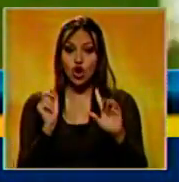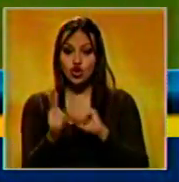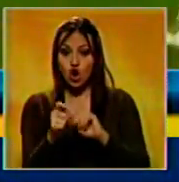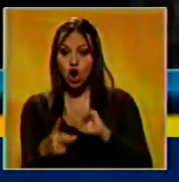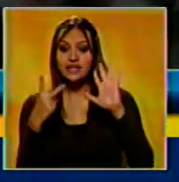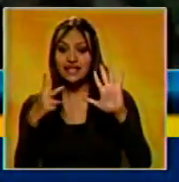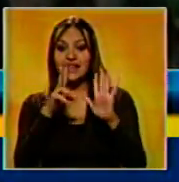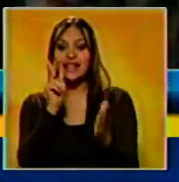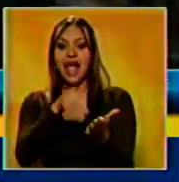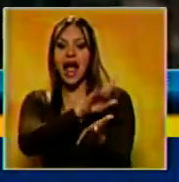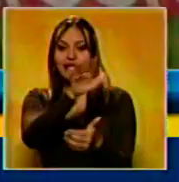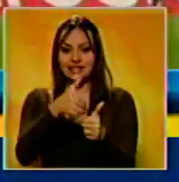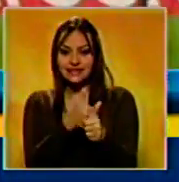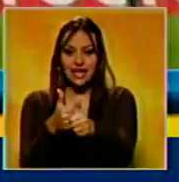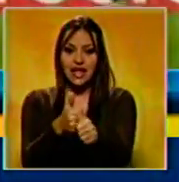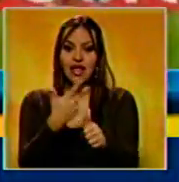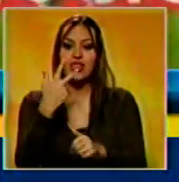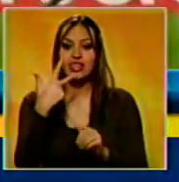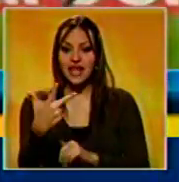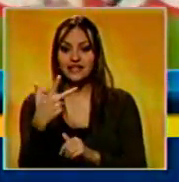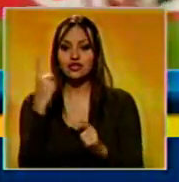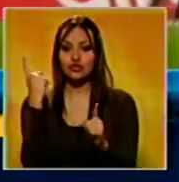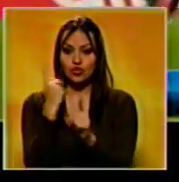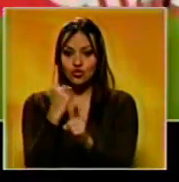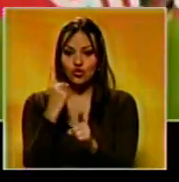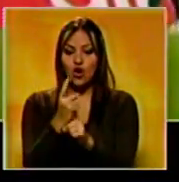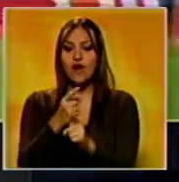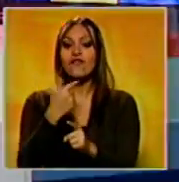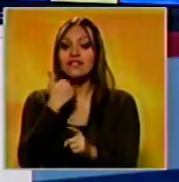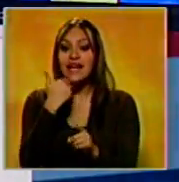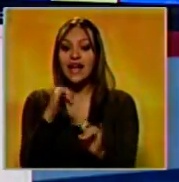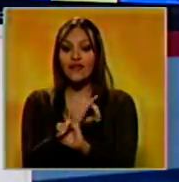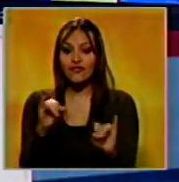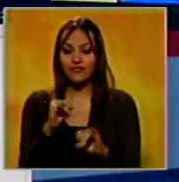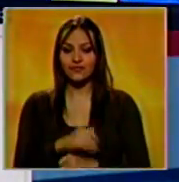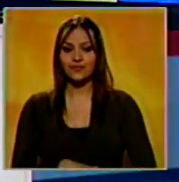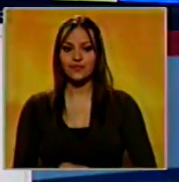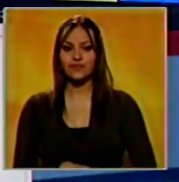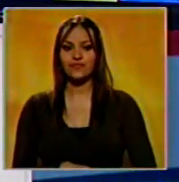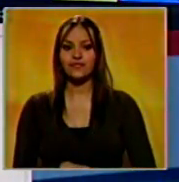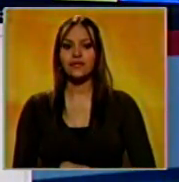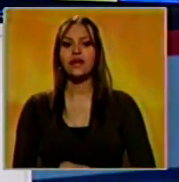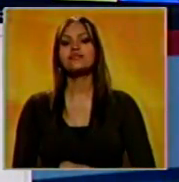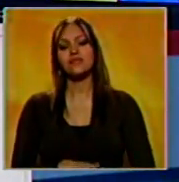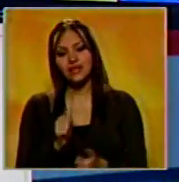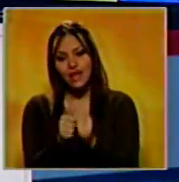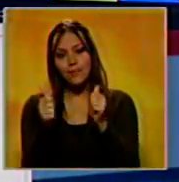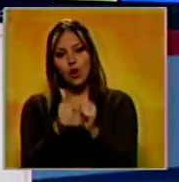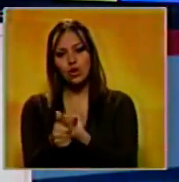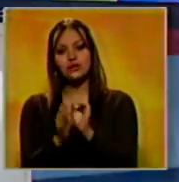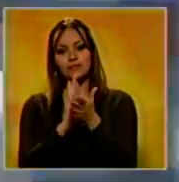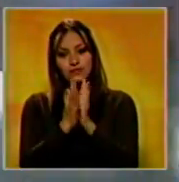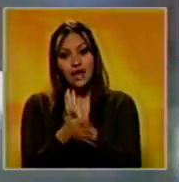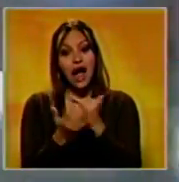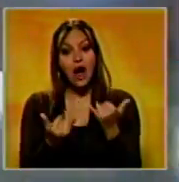7 asistencias a 3 jornadas para que culmine. Y así finalizamos la información deportiva. Volvemos con ustedes.